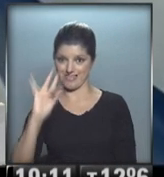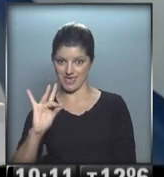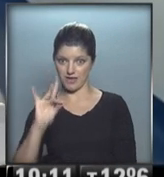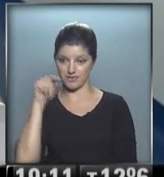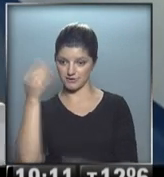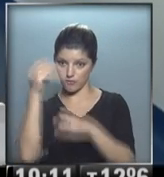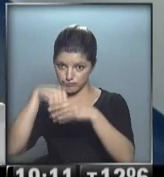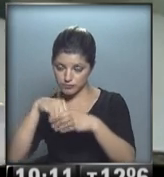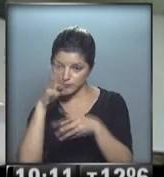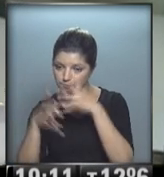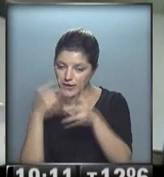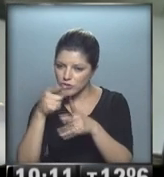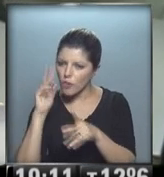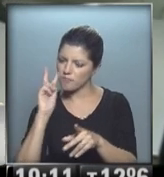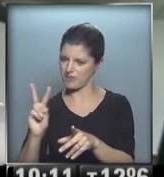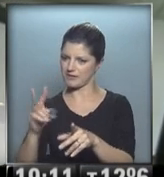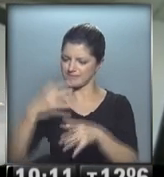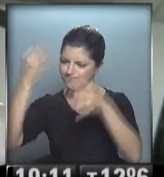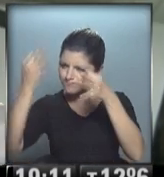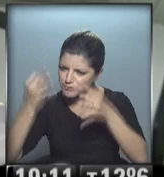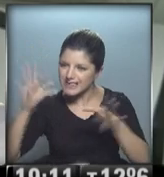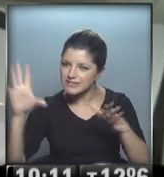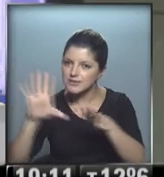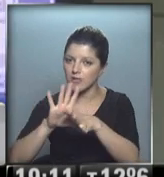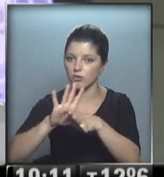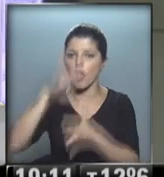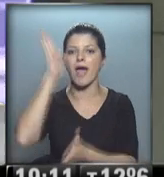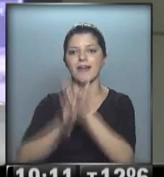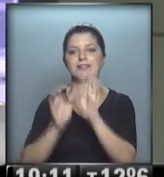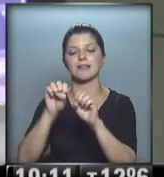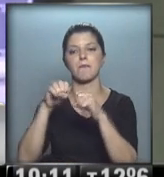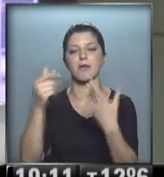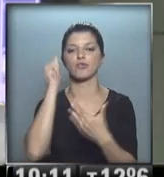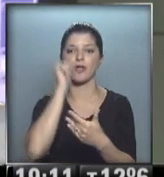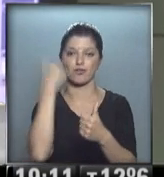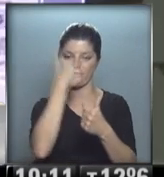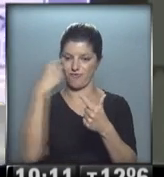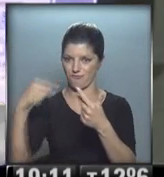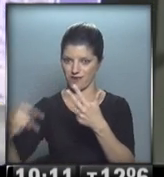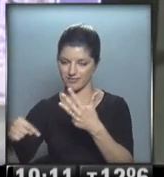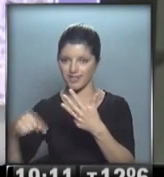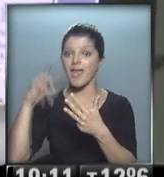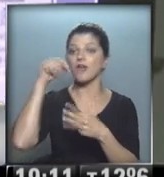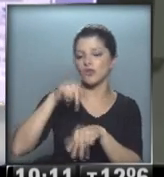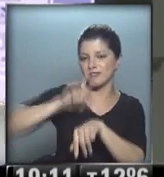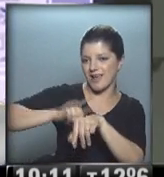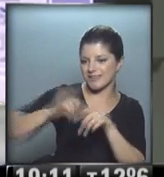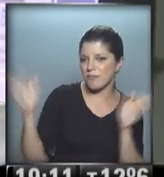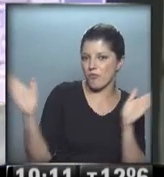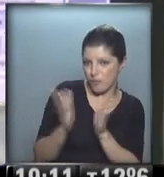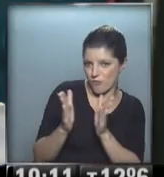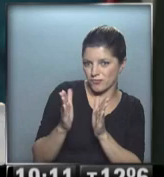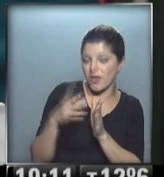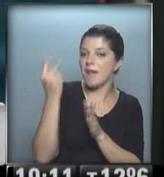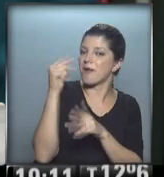una certeza y una precisión en el tratamiento de las lesiones que acorta los tiempos, acorta los costos